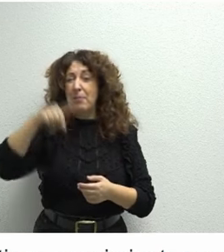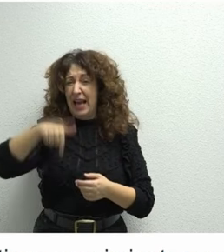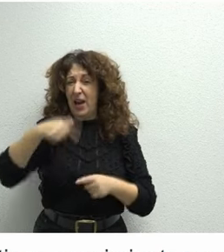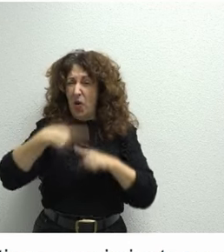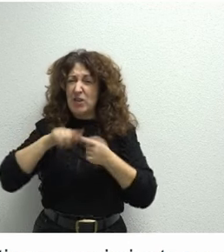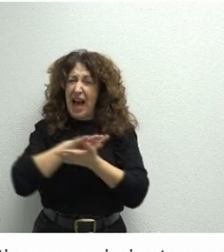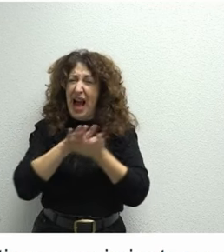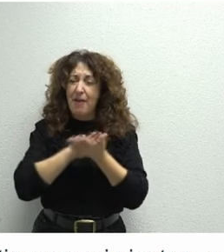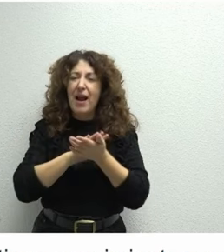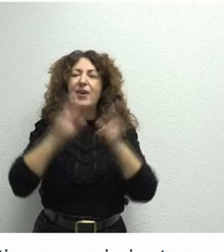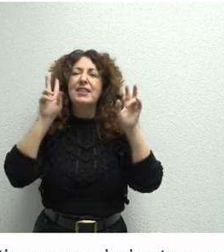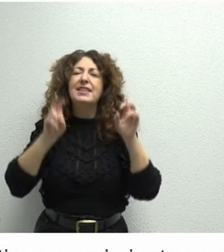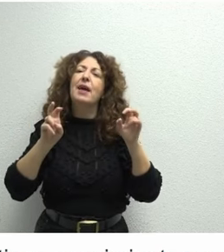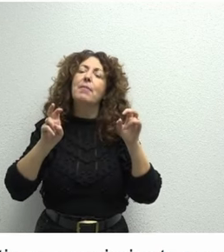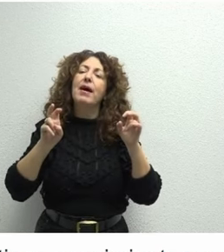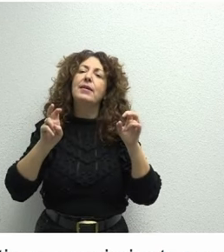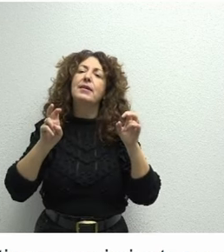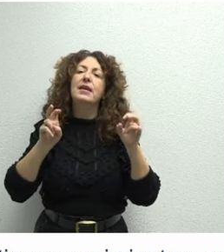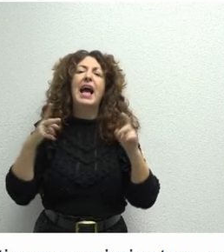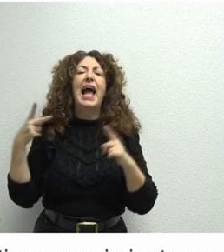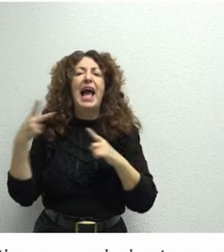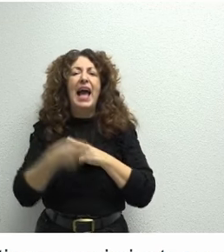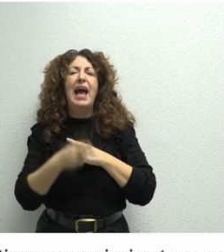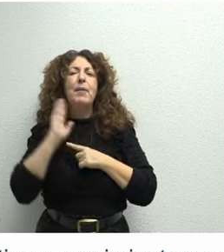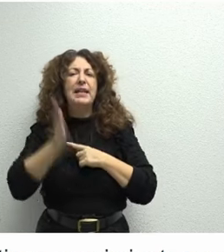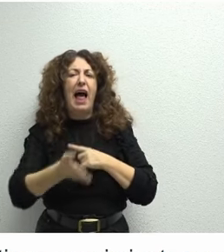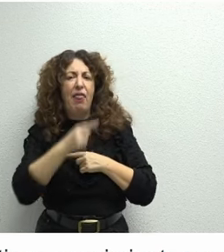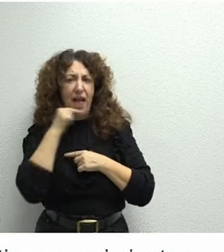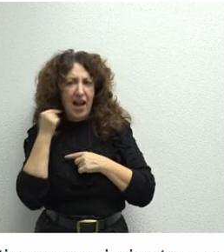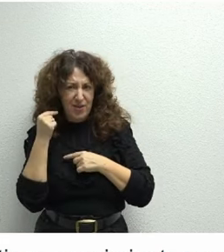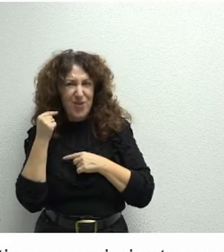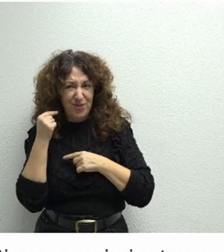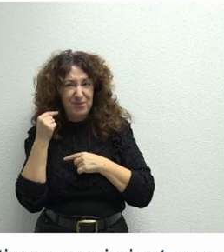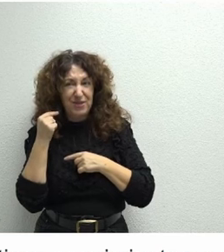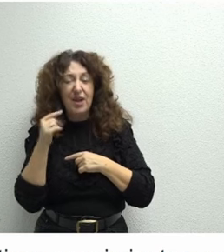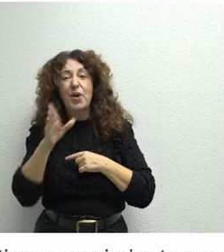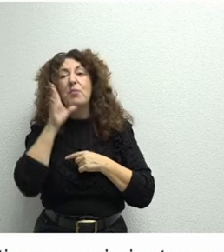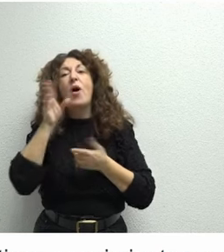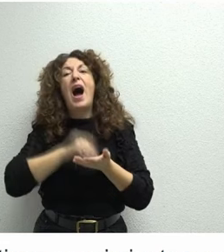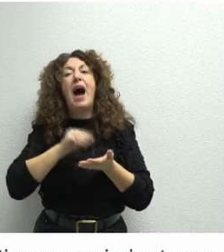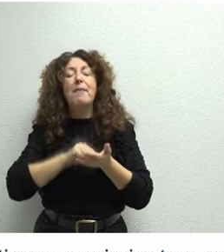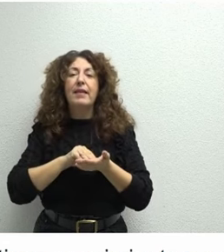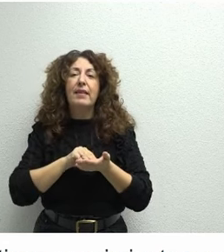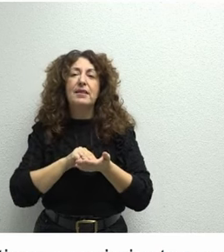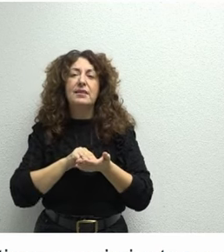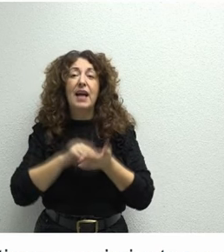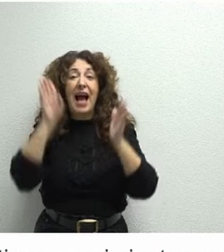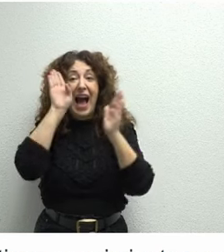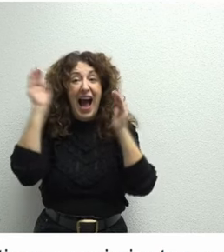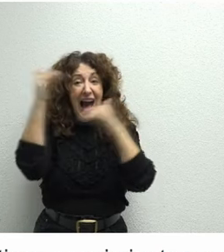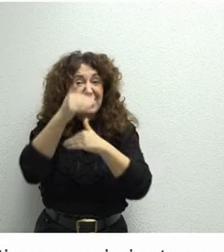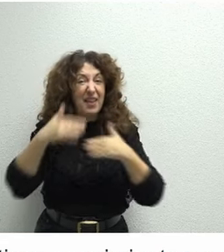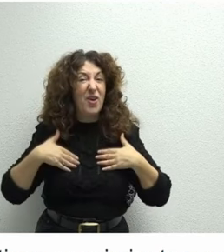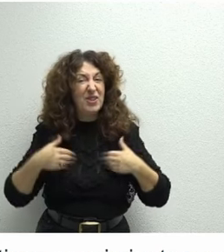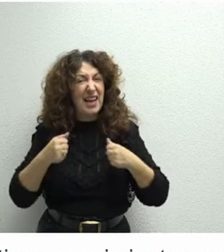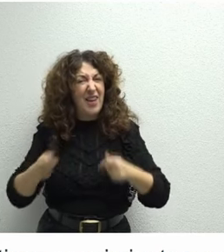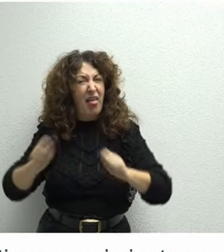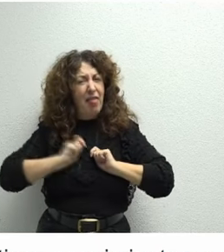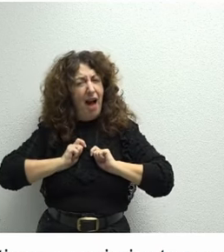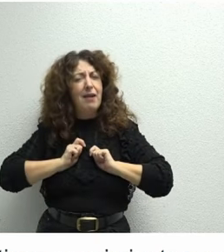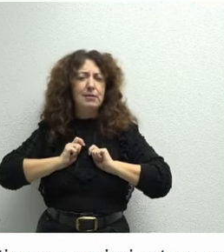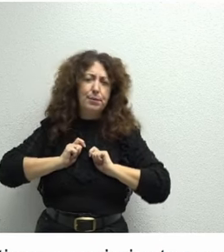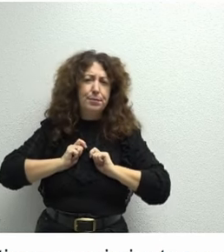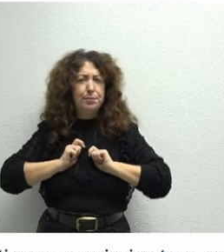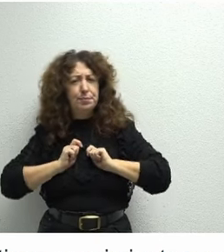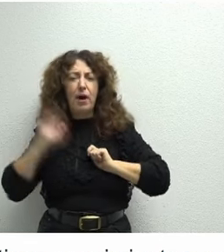el hecho de intentar evitar no el daño que a veces eh la atención eh la atención sanitaria produce no que